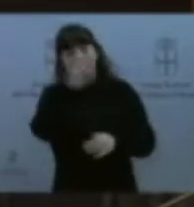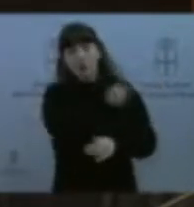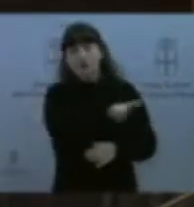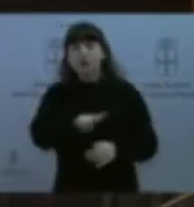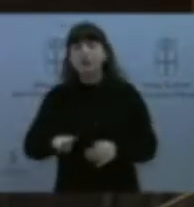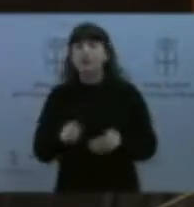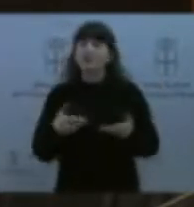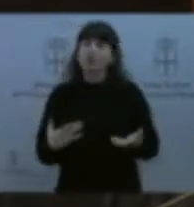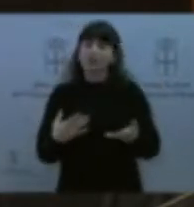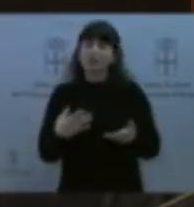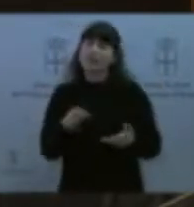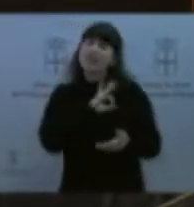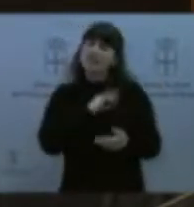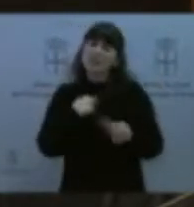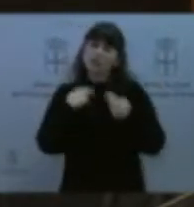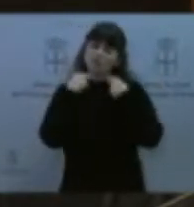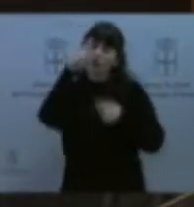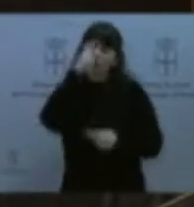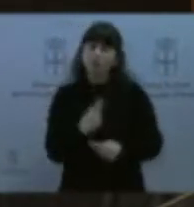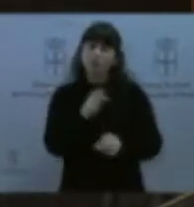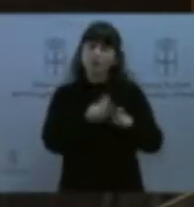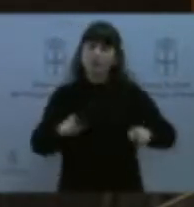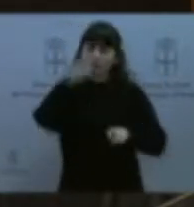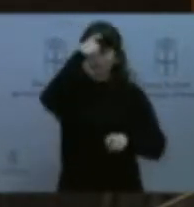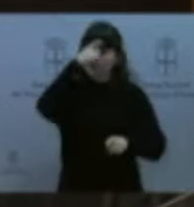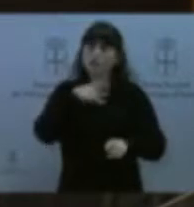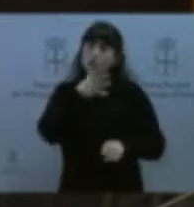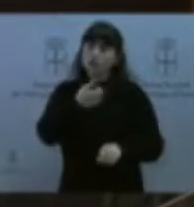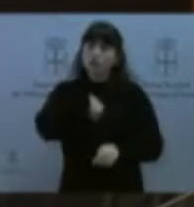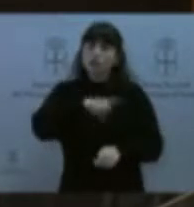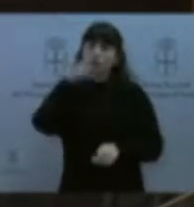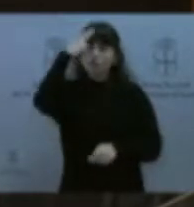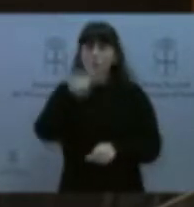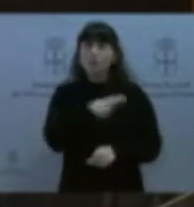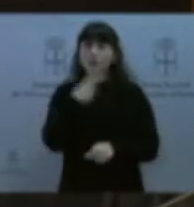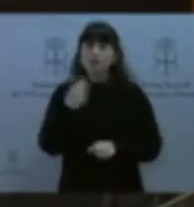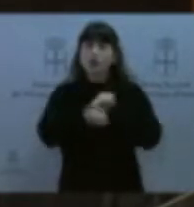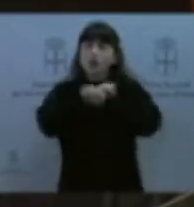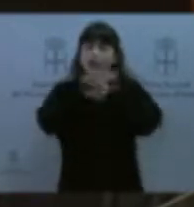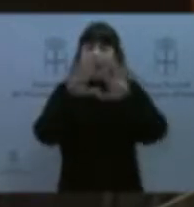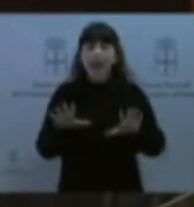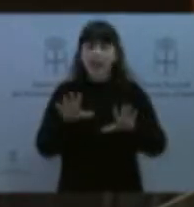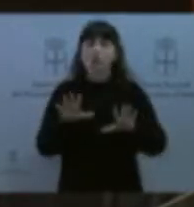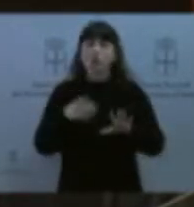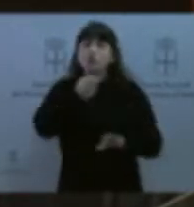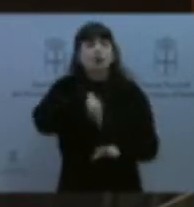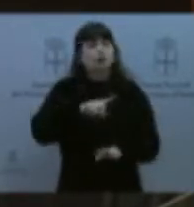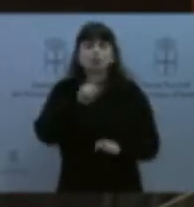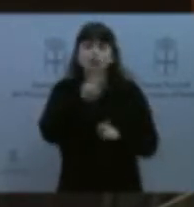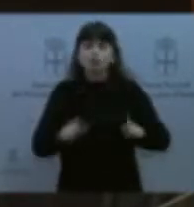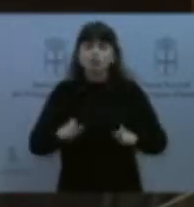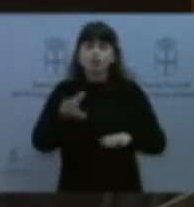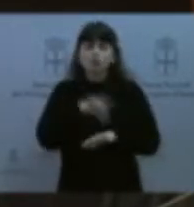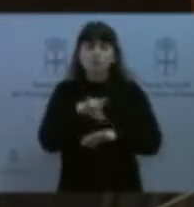esos pacientes, por eso tenemos un compromiso claro con aquello. Tenemos el mayor número de médicos por metro cuadrado y por pacientes en aquella